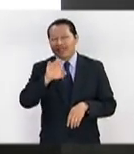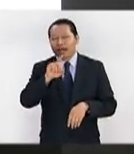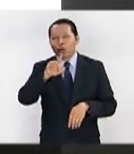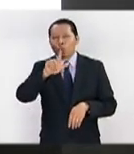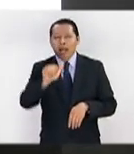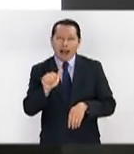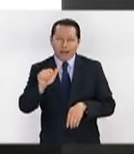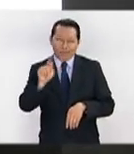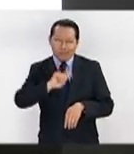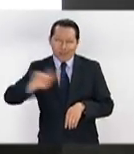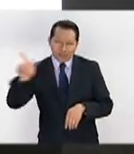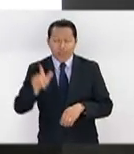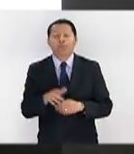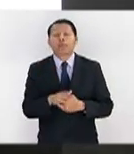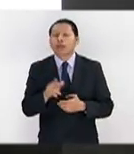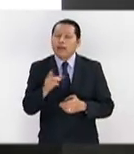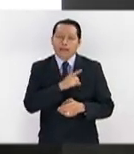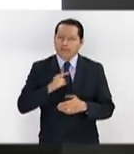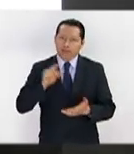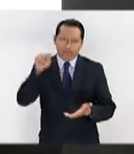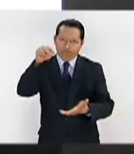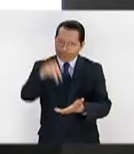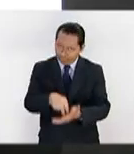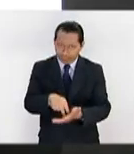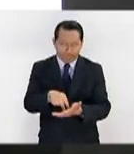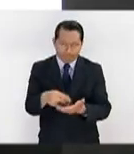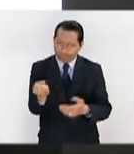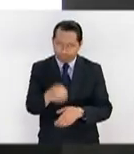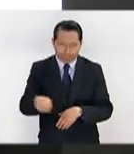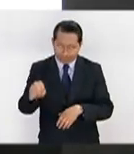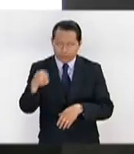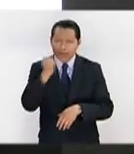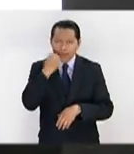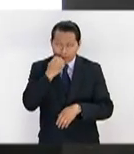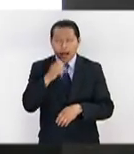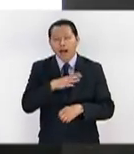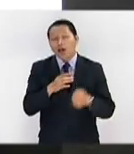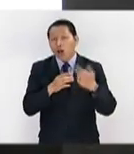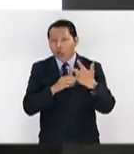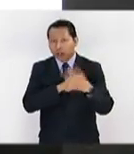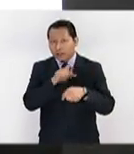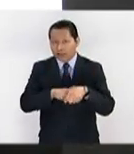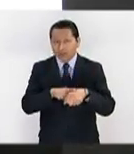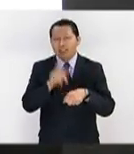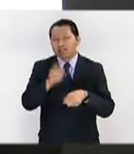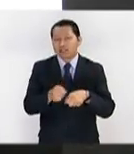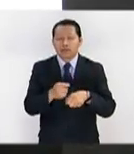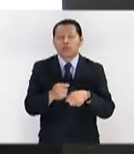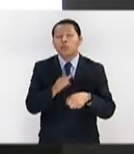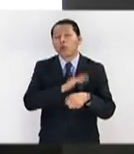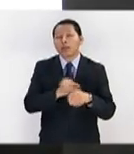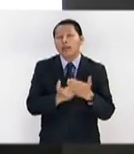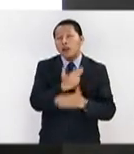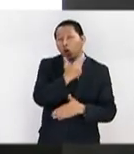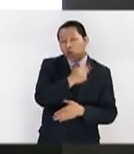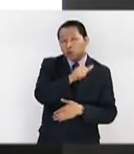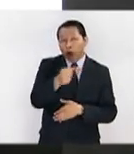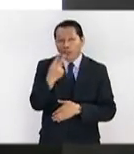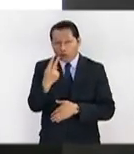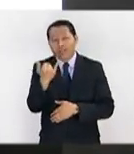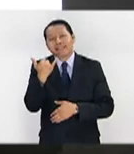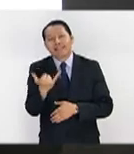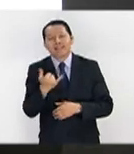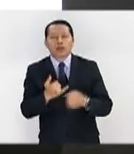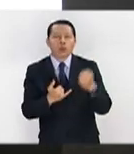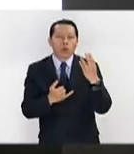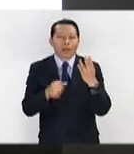carrera es presencial, la tenemos en 8 especialidades y los turnos son de 8 a 2 de la tarde y de 4 a 10